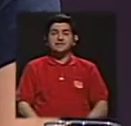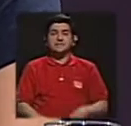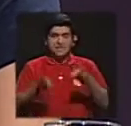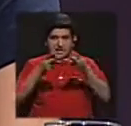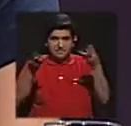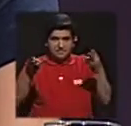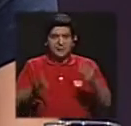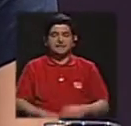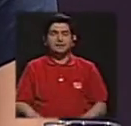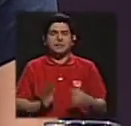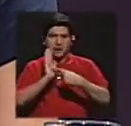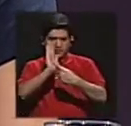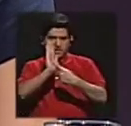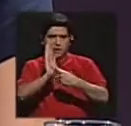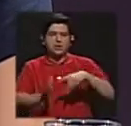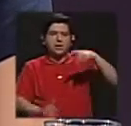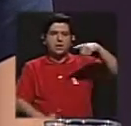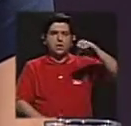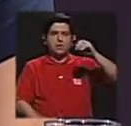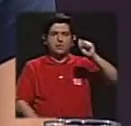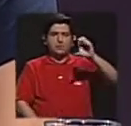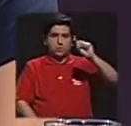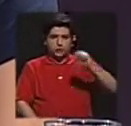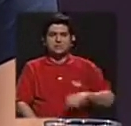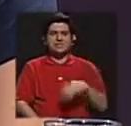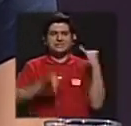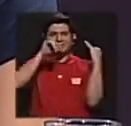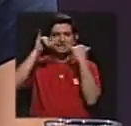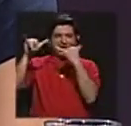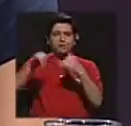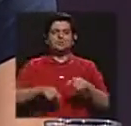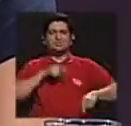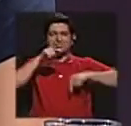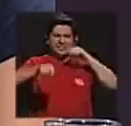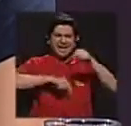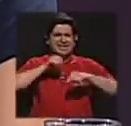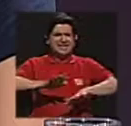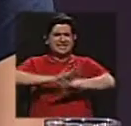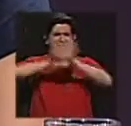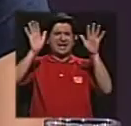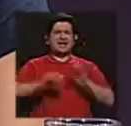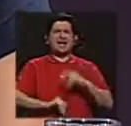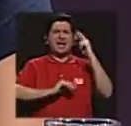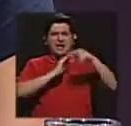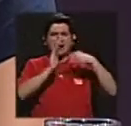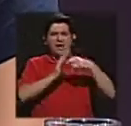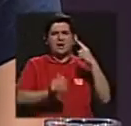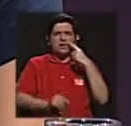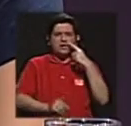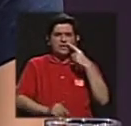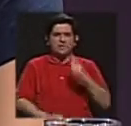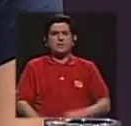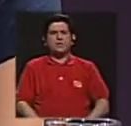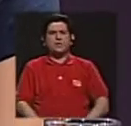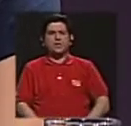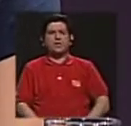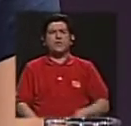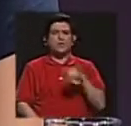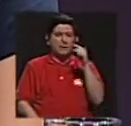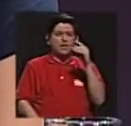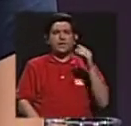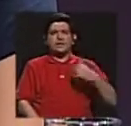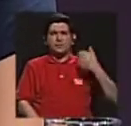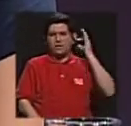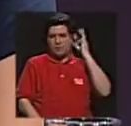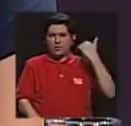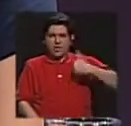este performance llamado Poses, justamente es una denuncia y una crítica clara a los roles de género, a los estereotipos, al uso